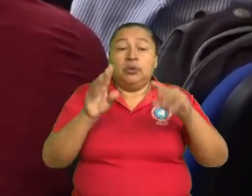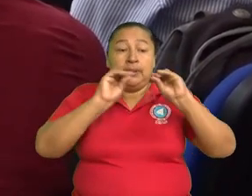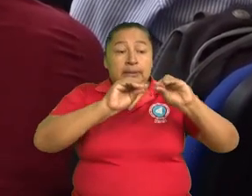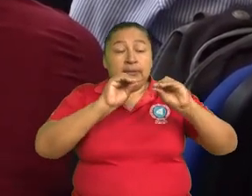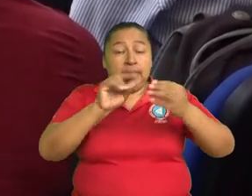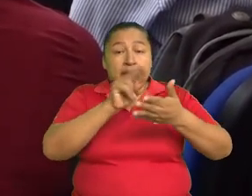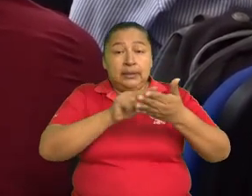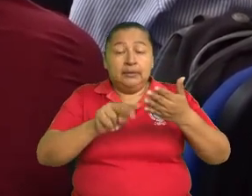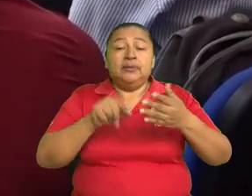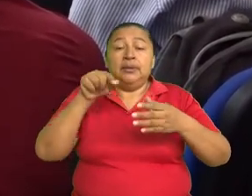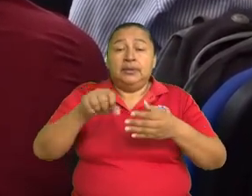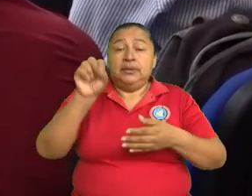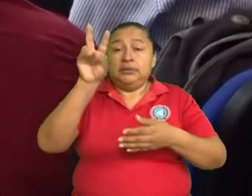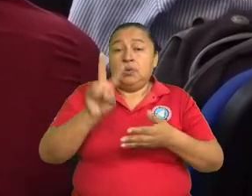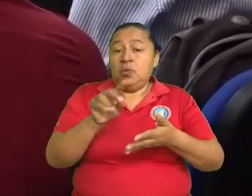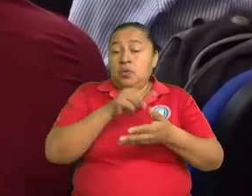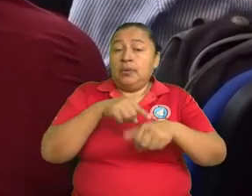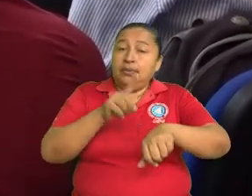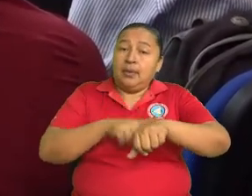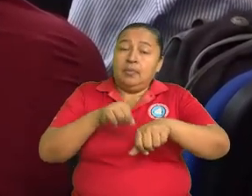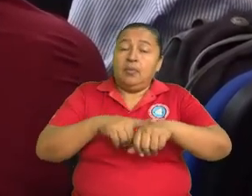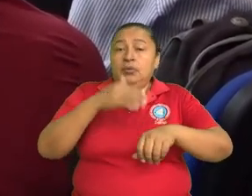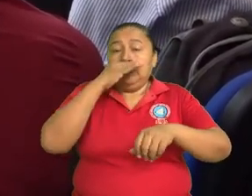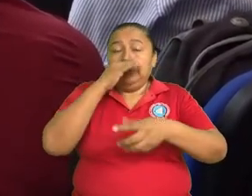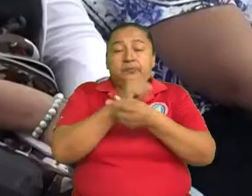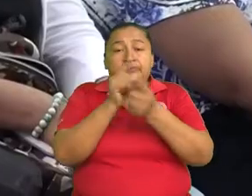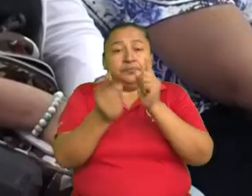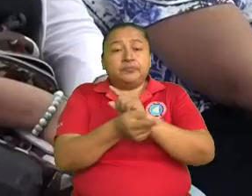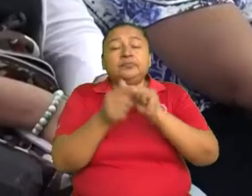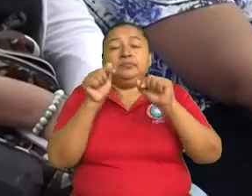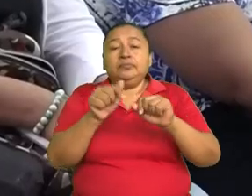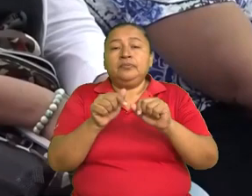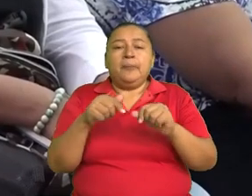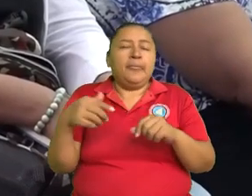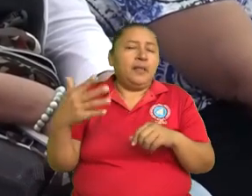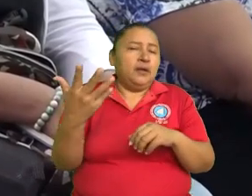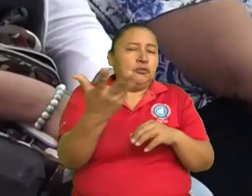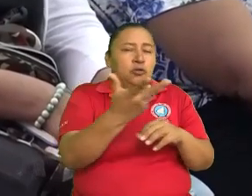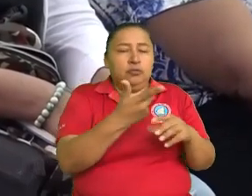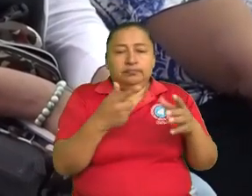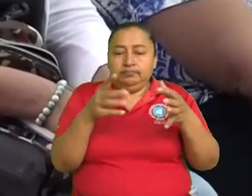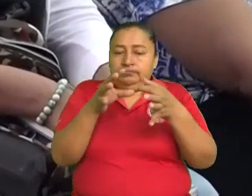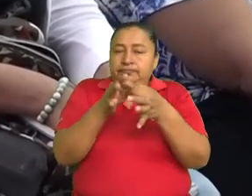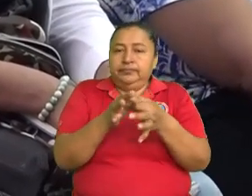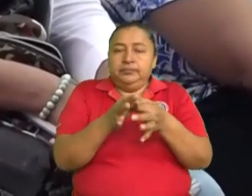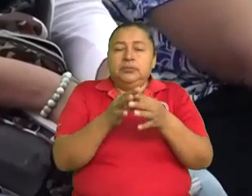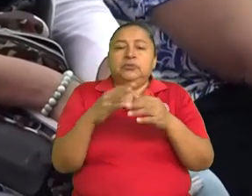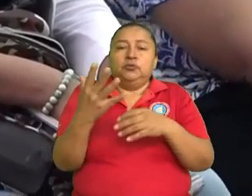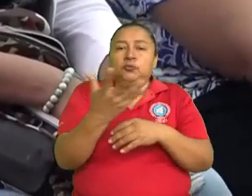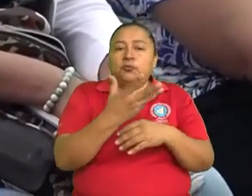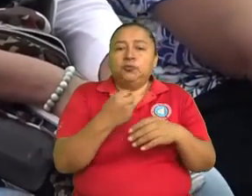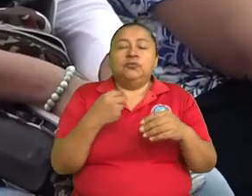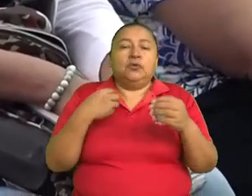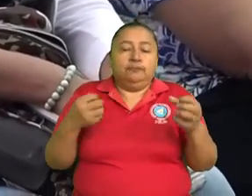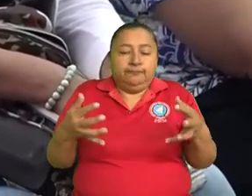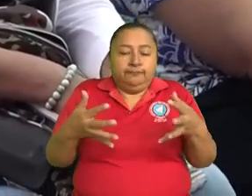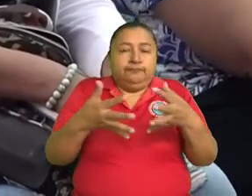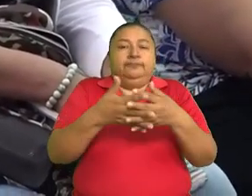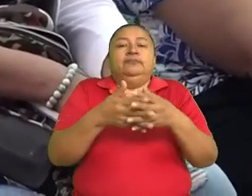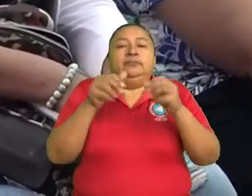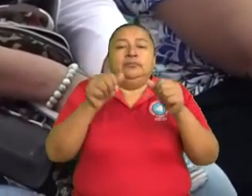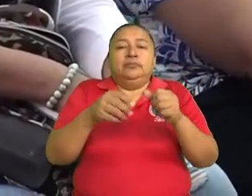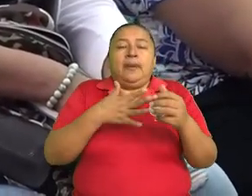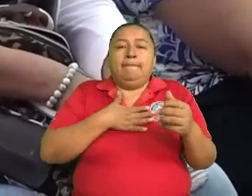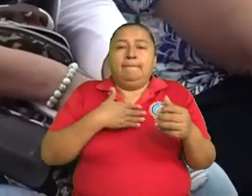que también tuvimos en esta segunda etapa de la revolución. Entonces todo se junta, todo confluye